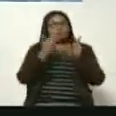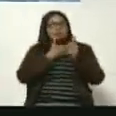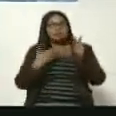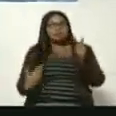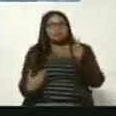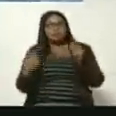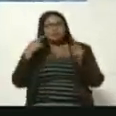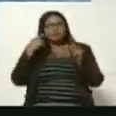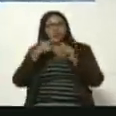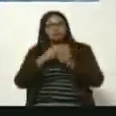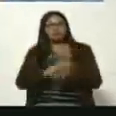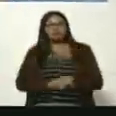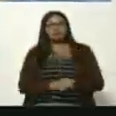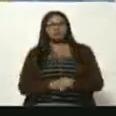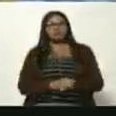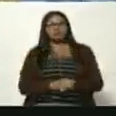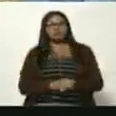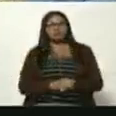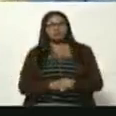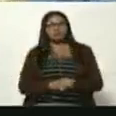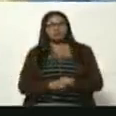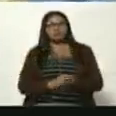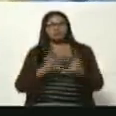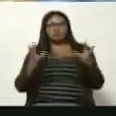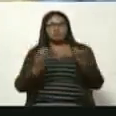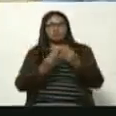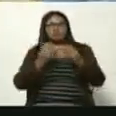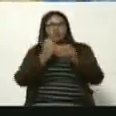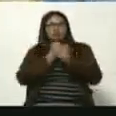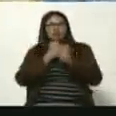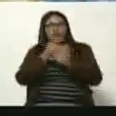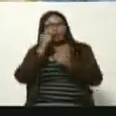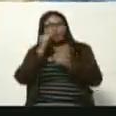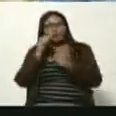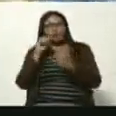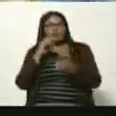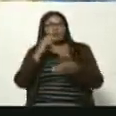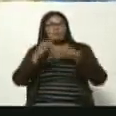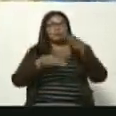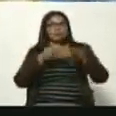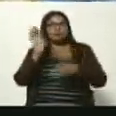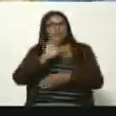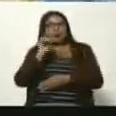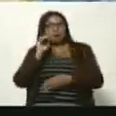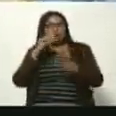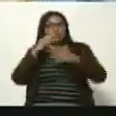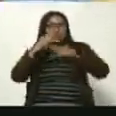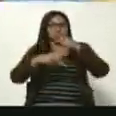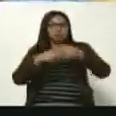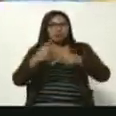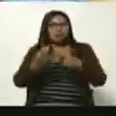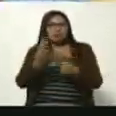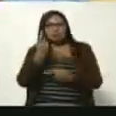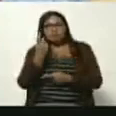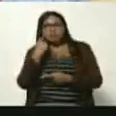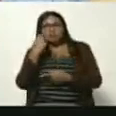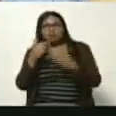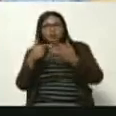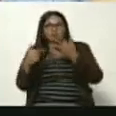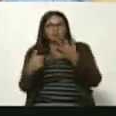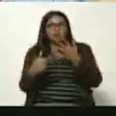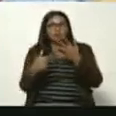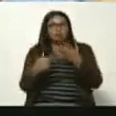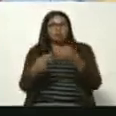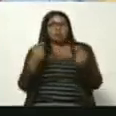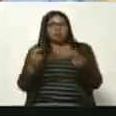ejecutiva, doctora Delcy Rodríguez, a acompañar a los trabajadores del Metro de Caracas para todo el proceso que haga falta y los recursos para